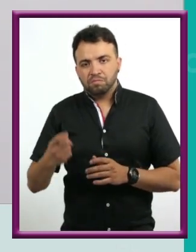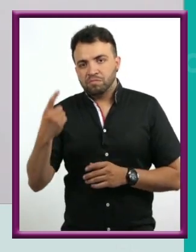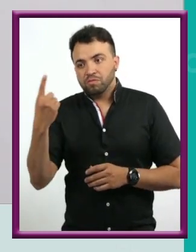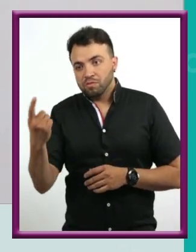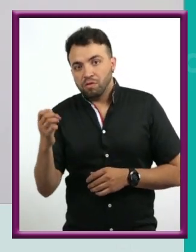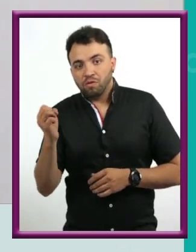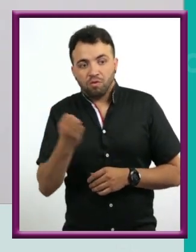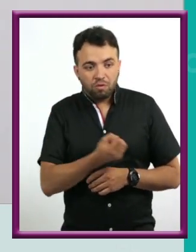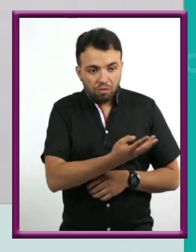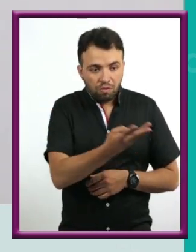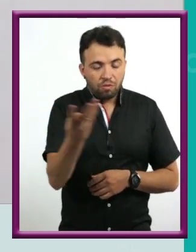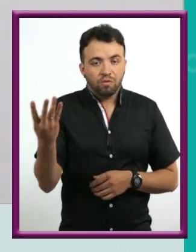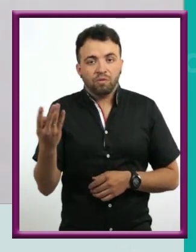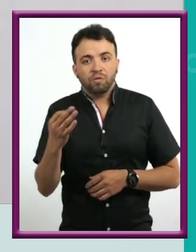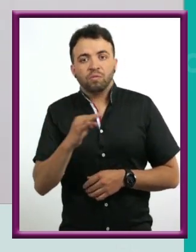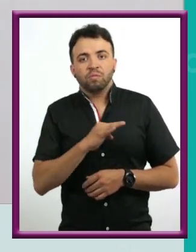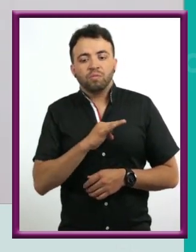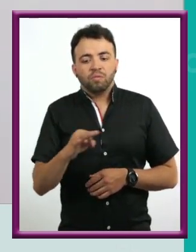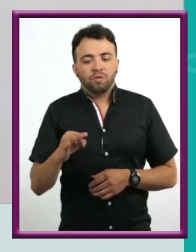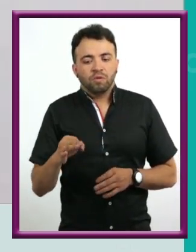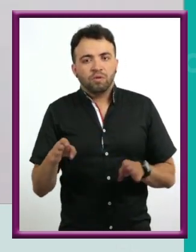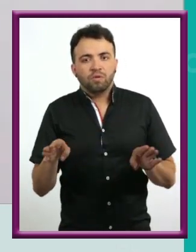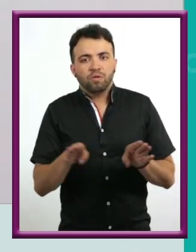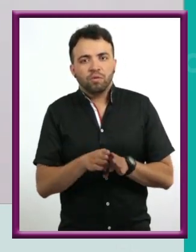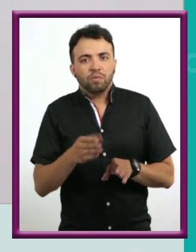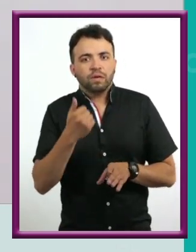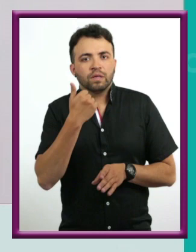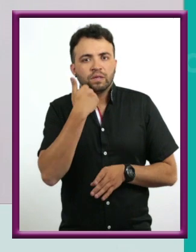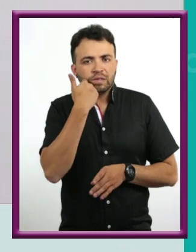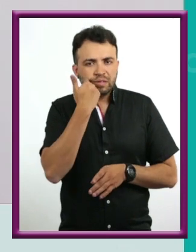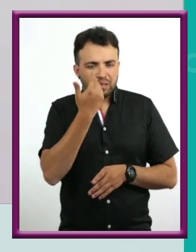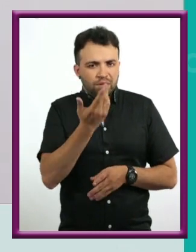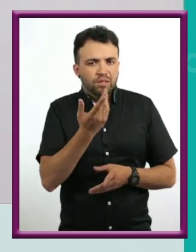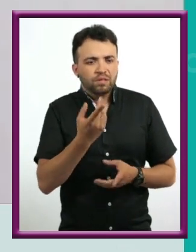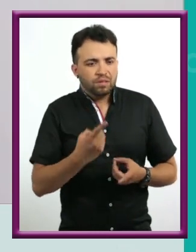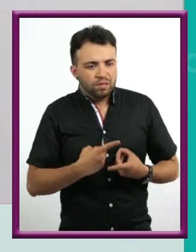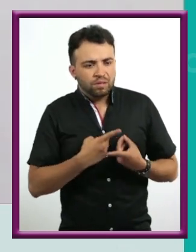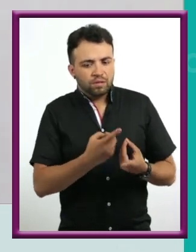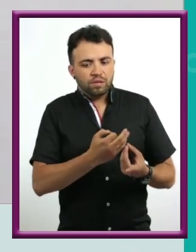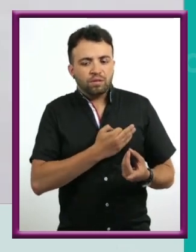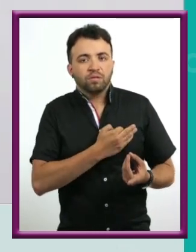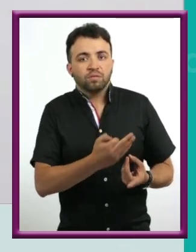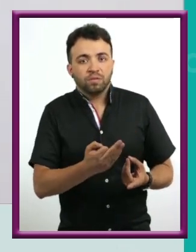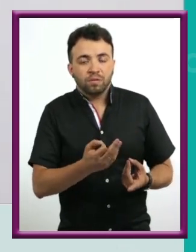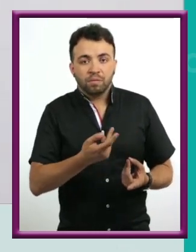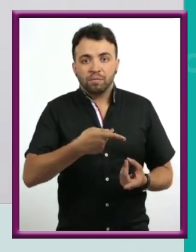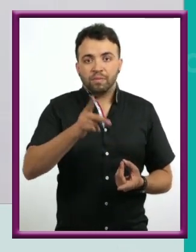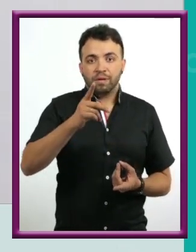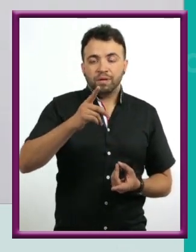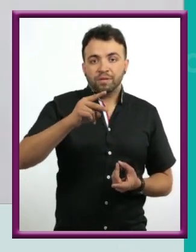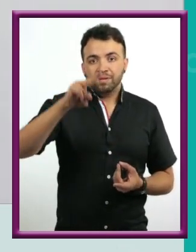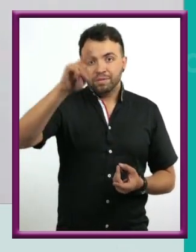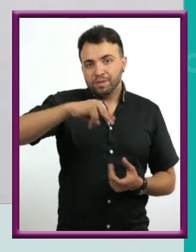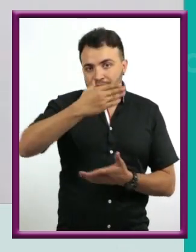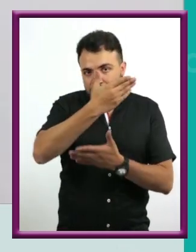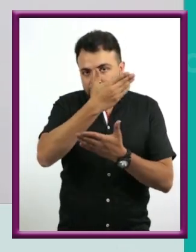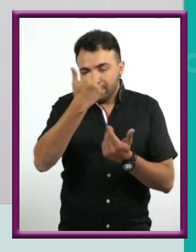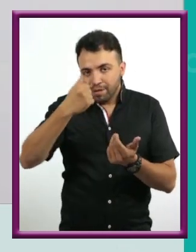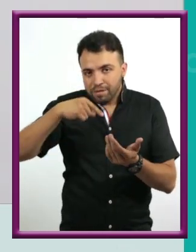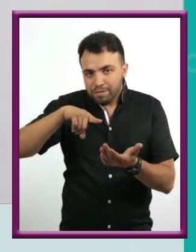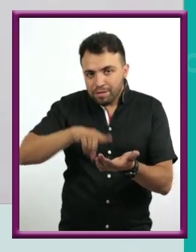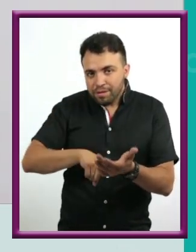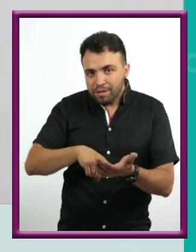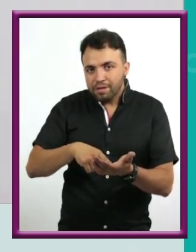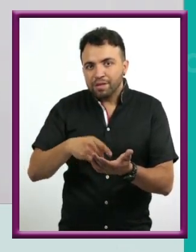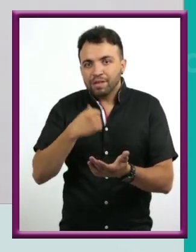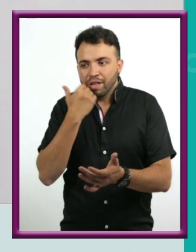que uno o alguien más puede tener o fingir tener una buena intención cuando en realidad quiere hacer